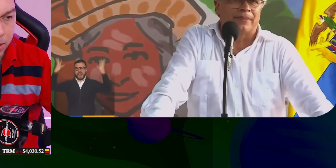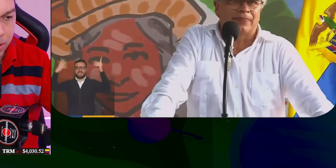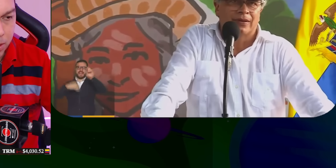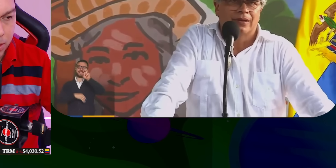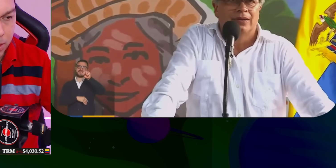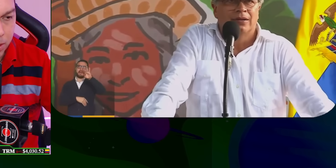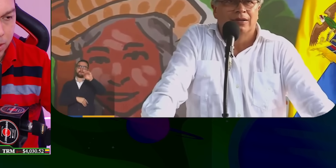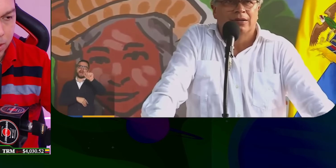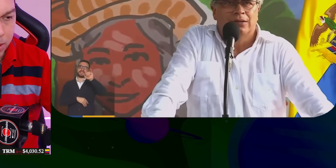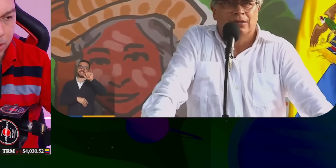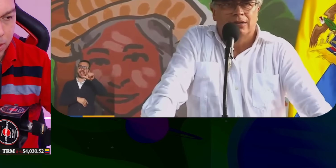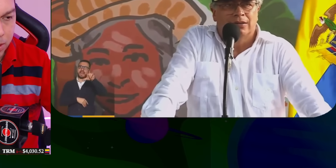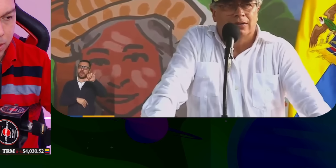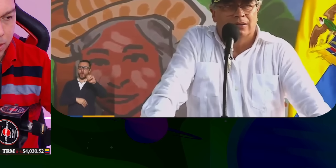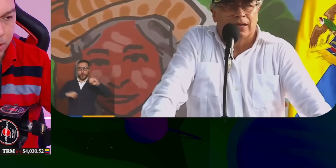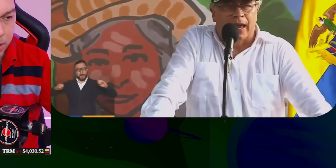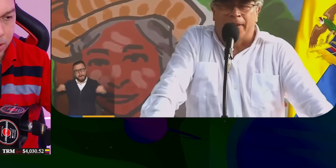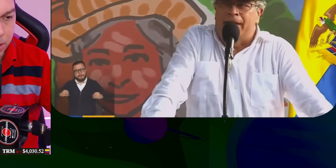Palenque!